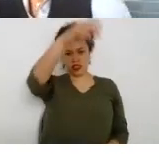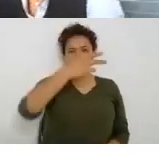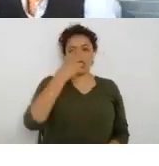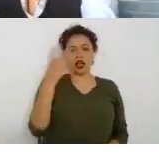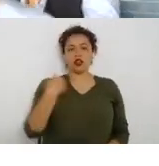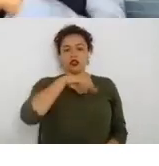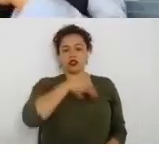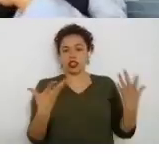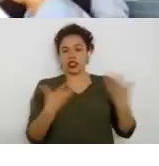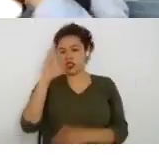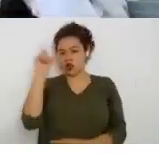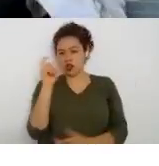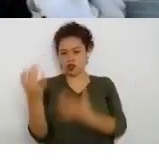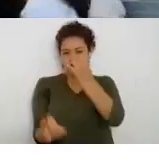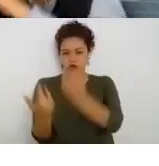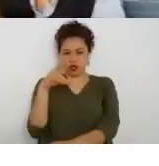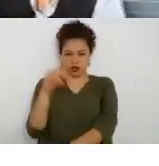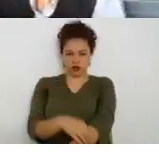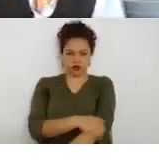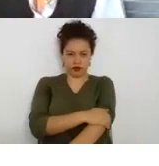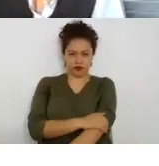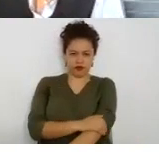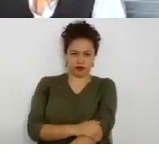quemadura? Como les comentaba,